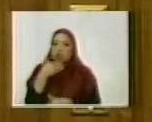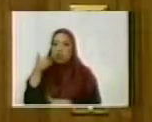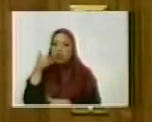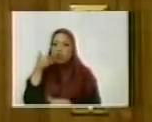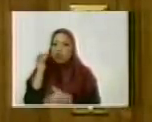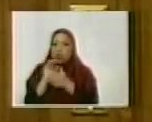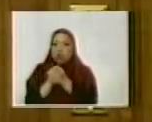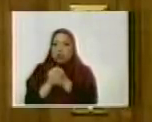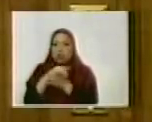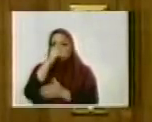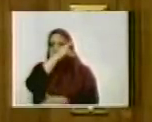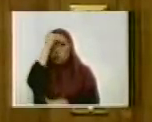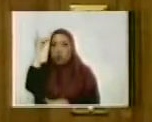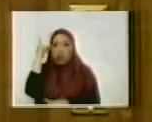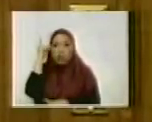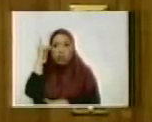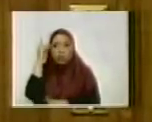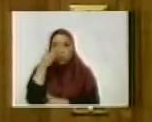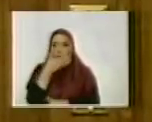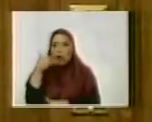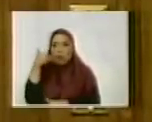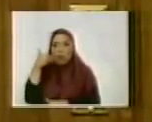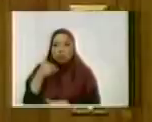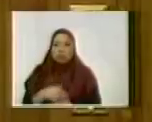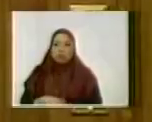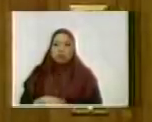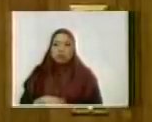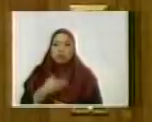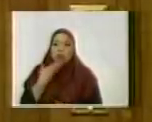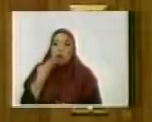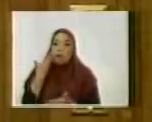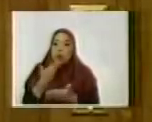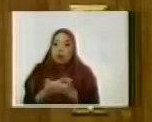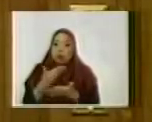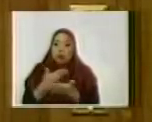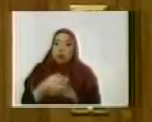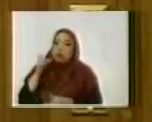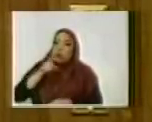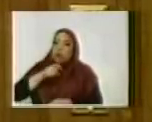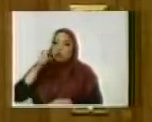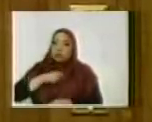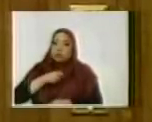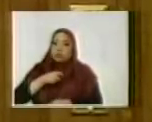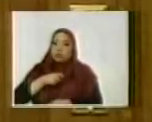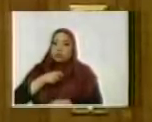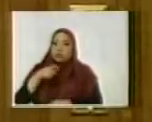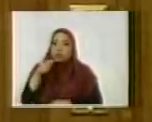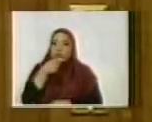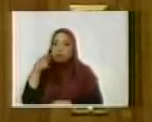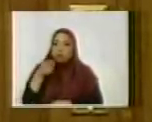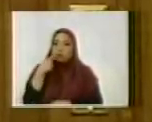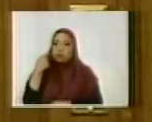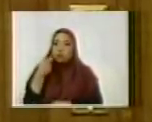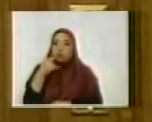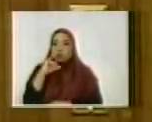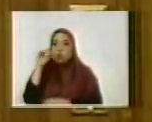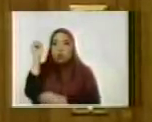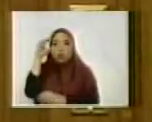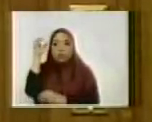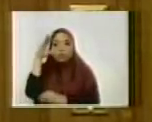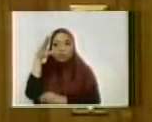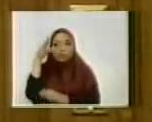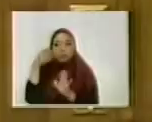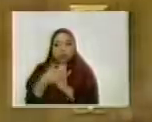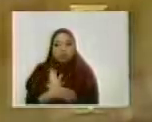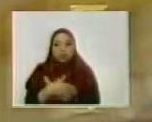camarada Diosdado Cabello, donde le planteo la necesidad de una plenaria, que no